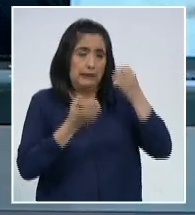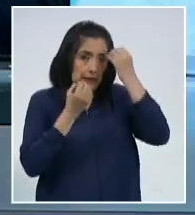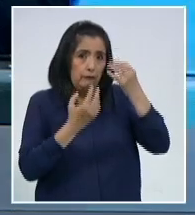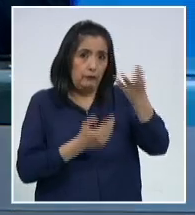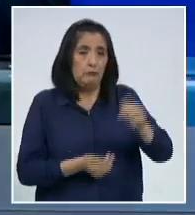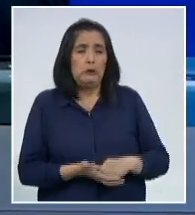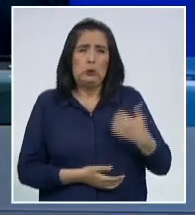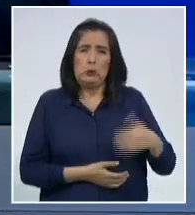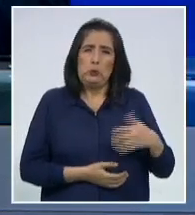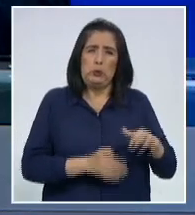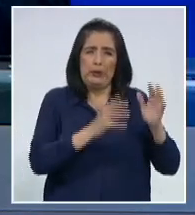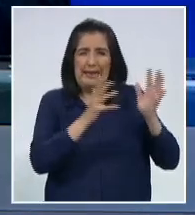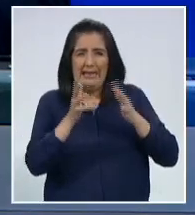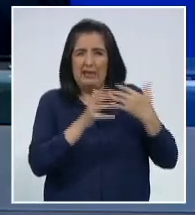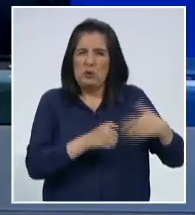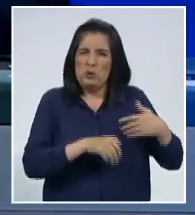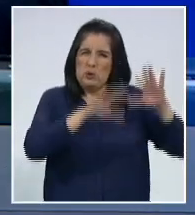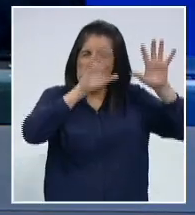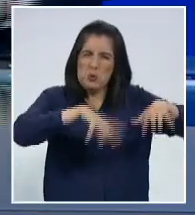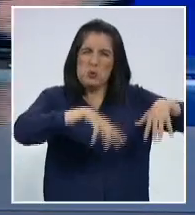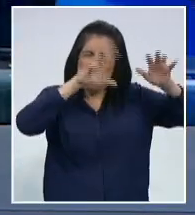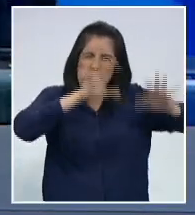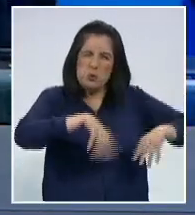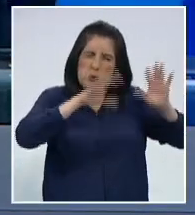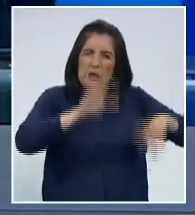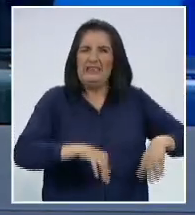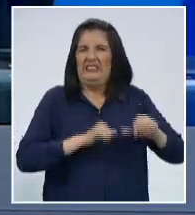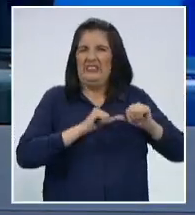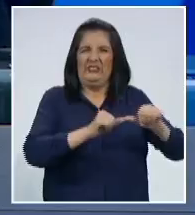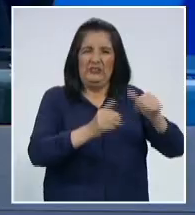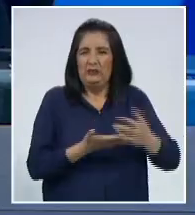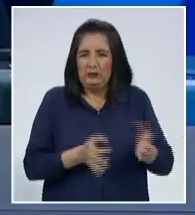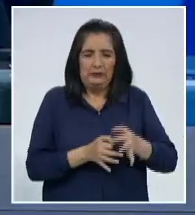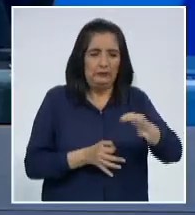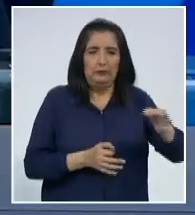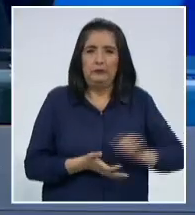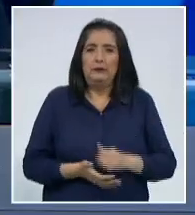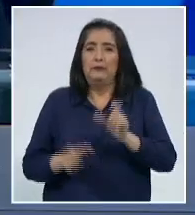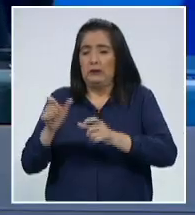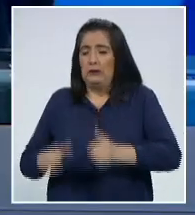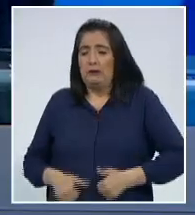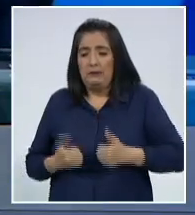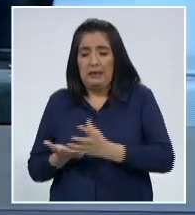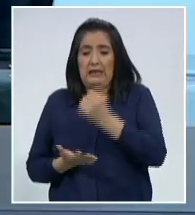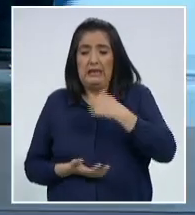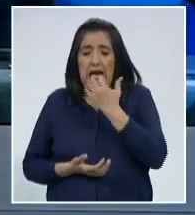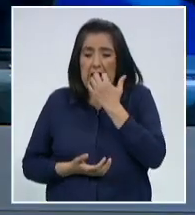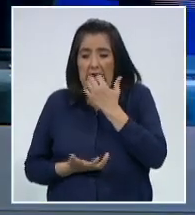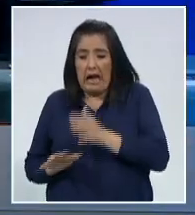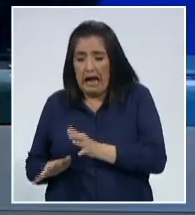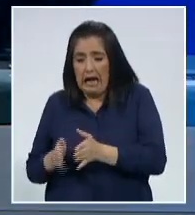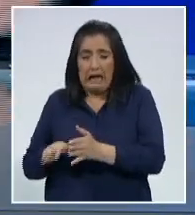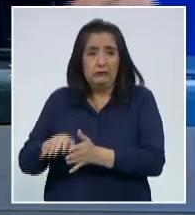El clima, atención, las intensas lluvias no cesan en el interior de nuestro país. Vecinos de Ica, por ejemplo, temen desbordes. Mientras tanto, en Cusco,